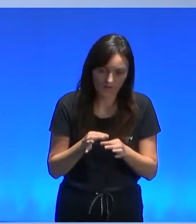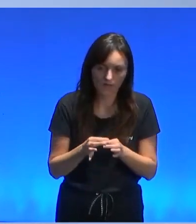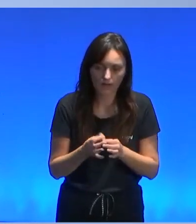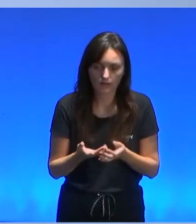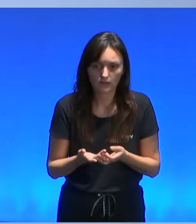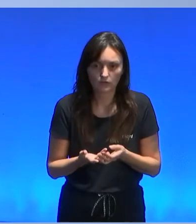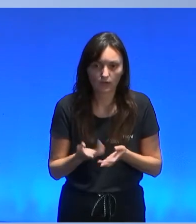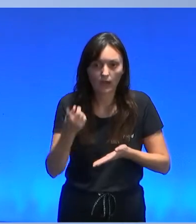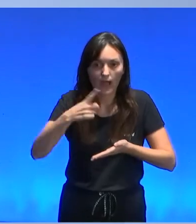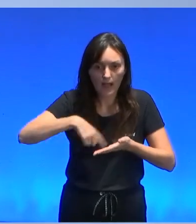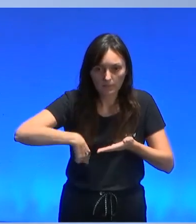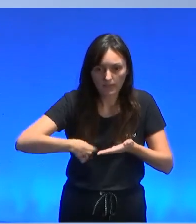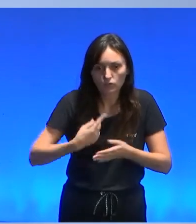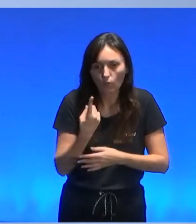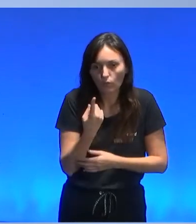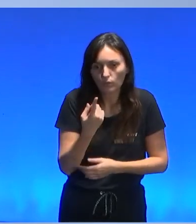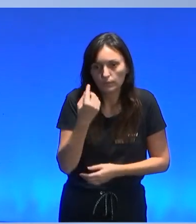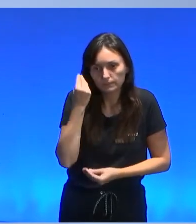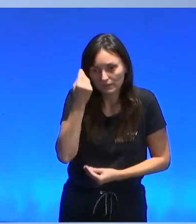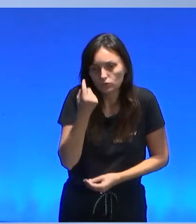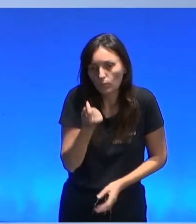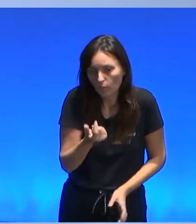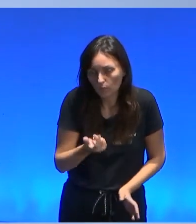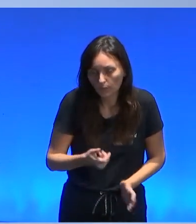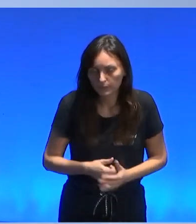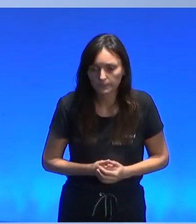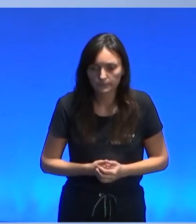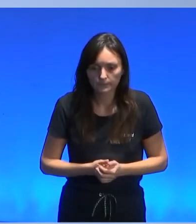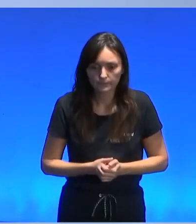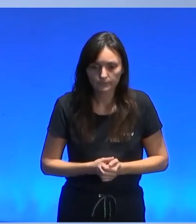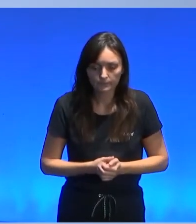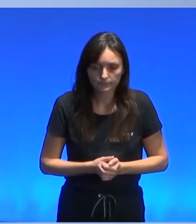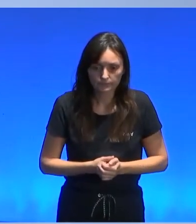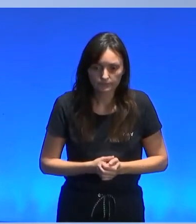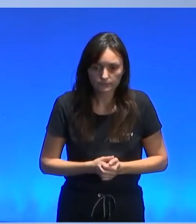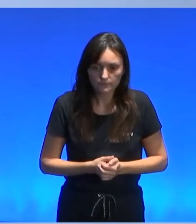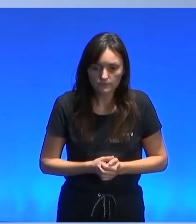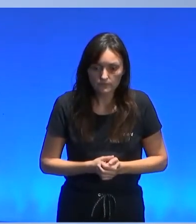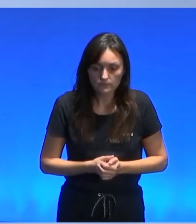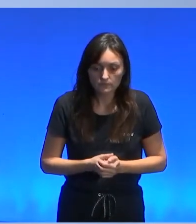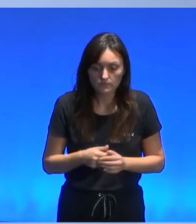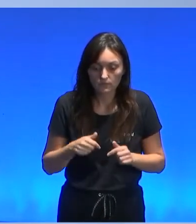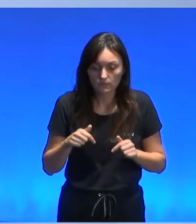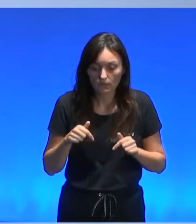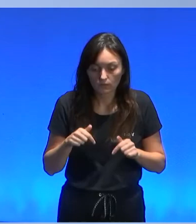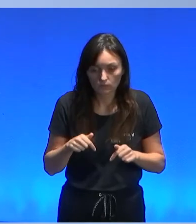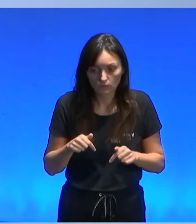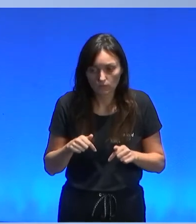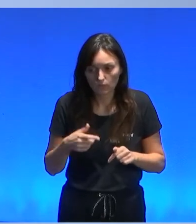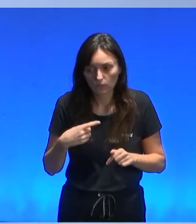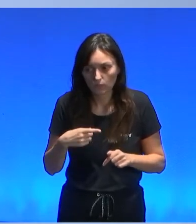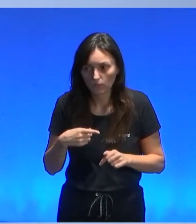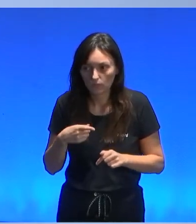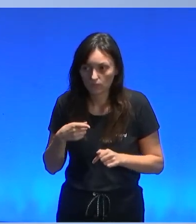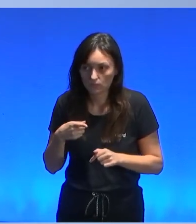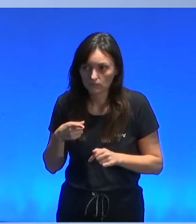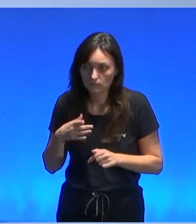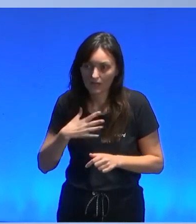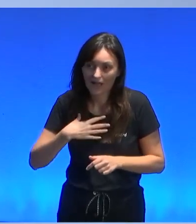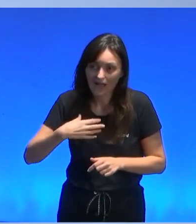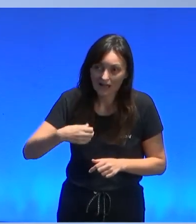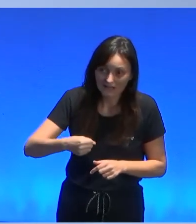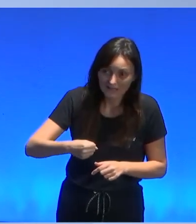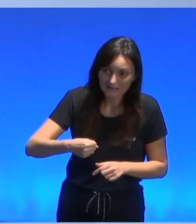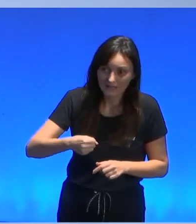vez al mes es poco, ¿no? Pero repito, hoy no aconsejaría a Roma, si quiere el nuevo alcalde que